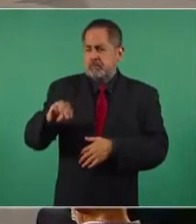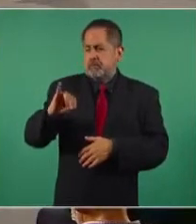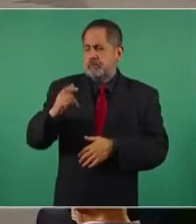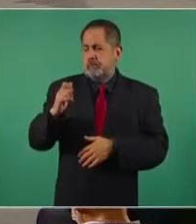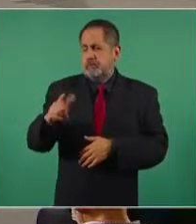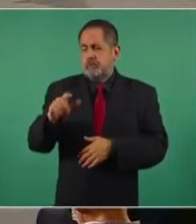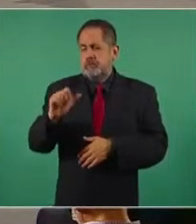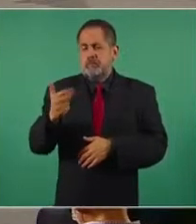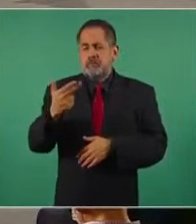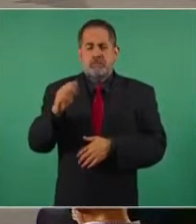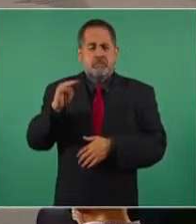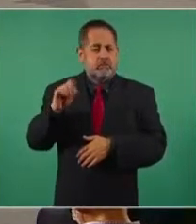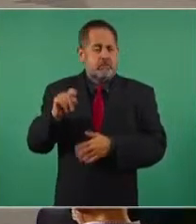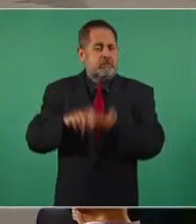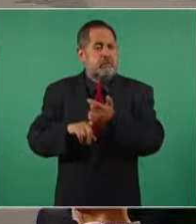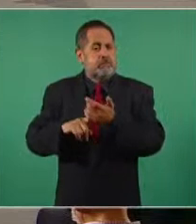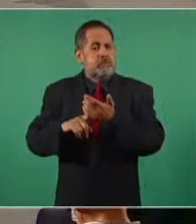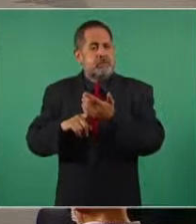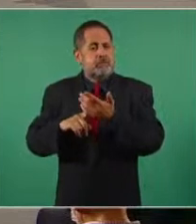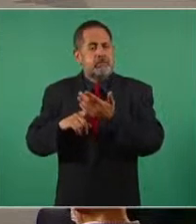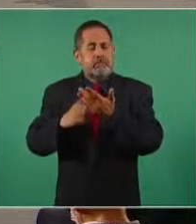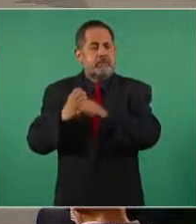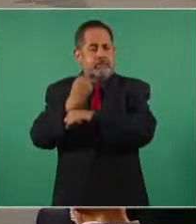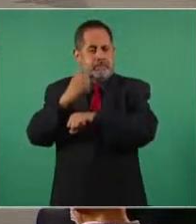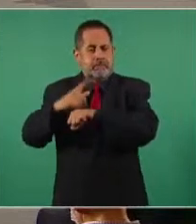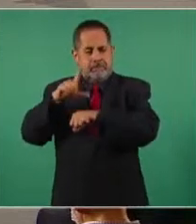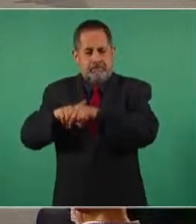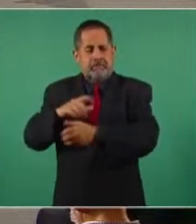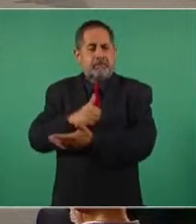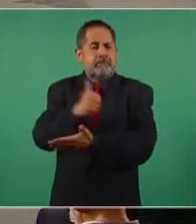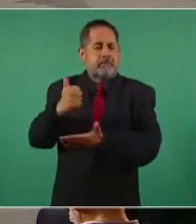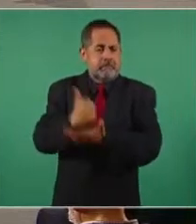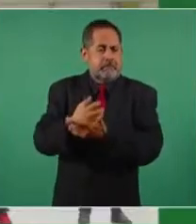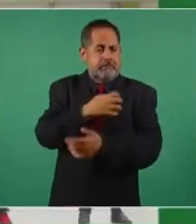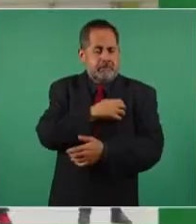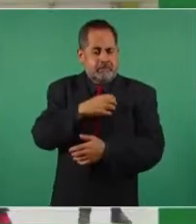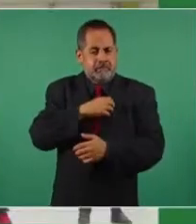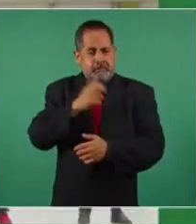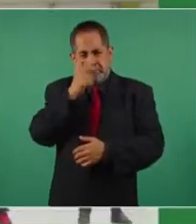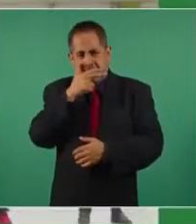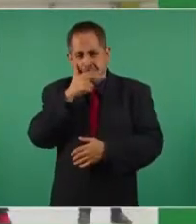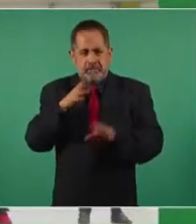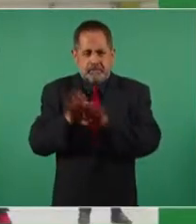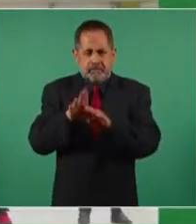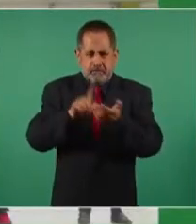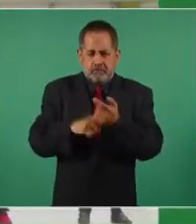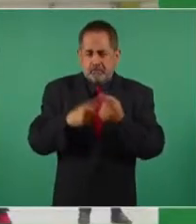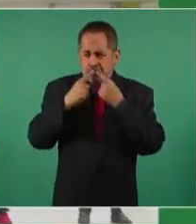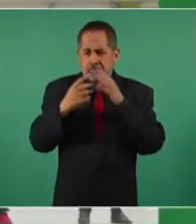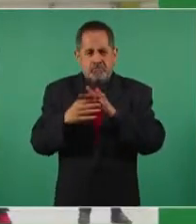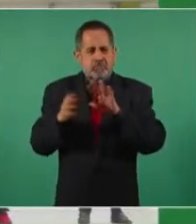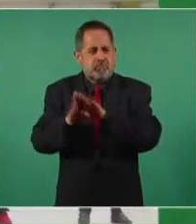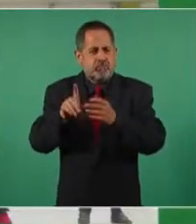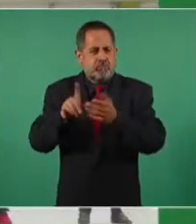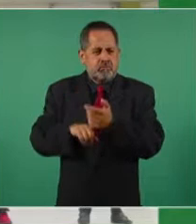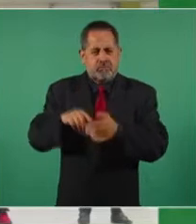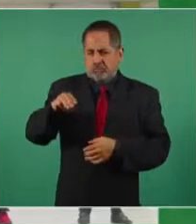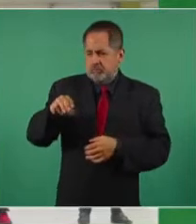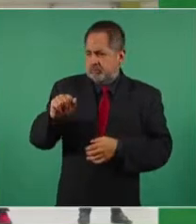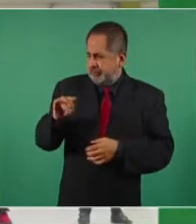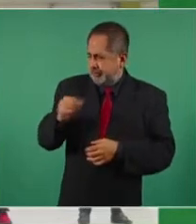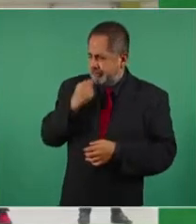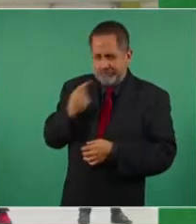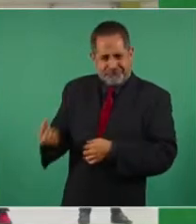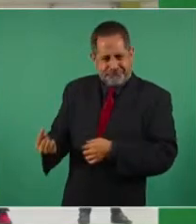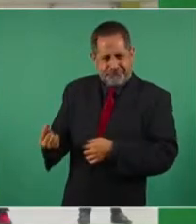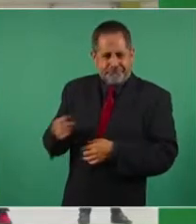una primaria estatal en la capital de chihuahua estamos con serenata vaya